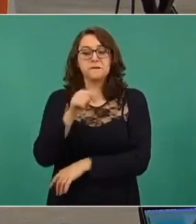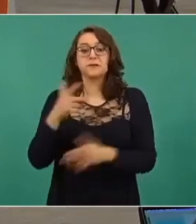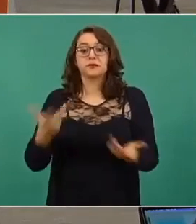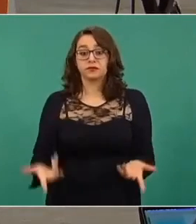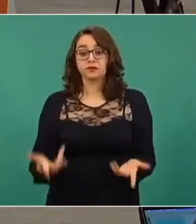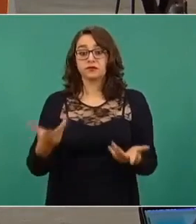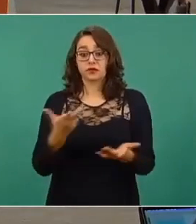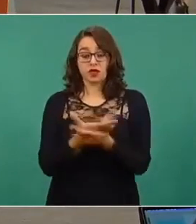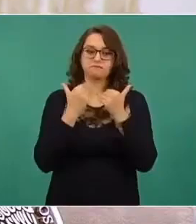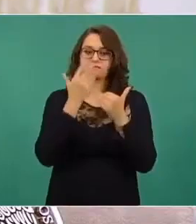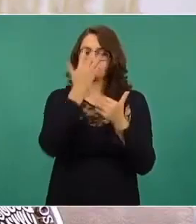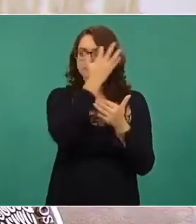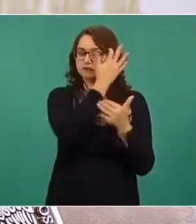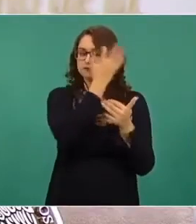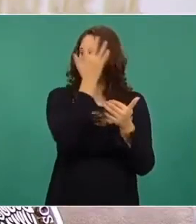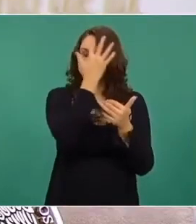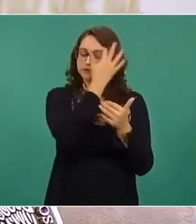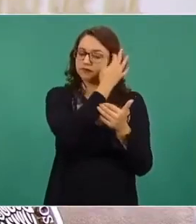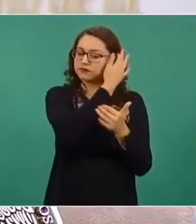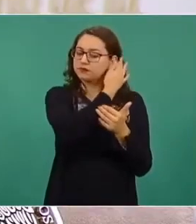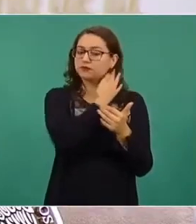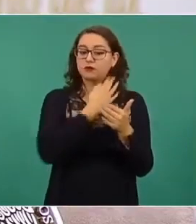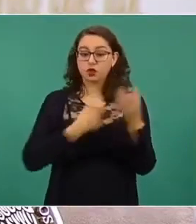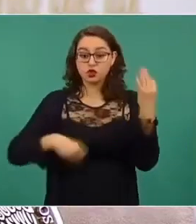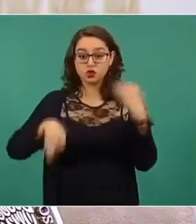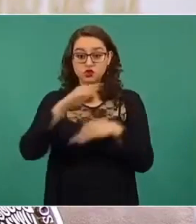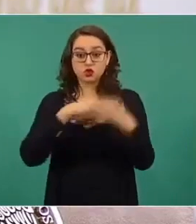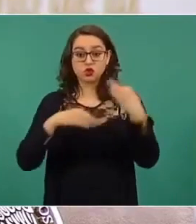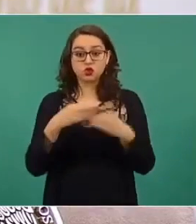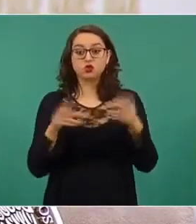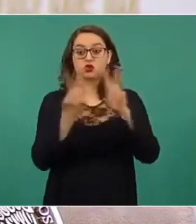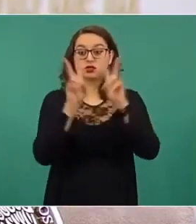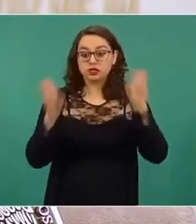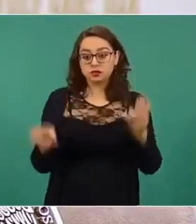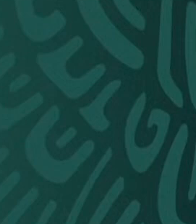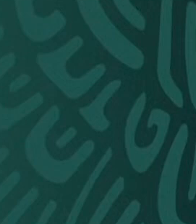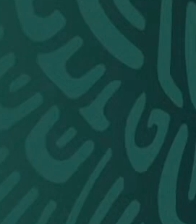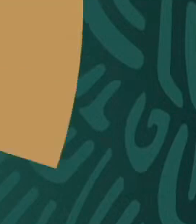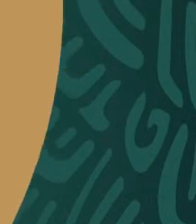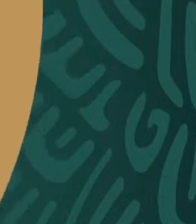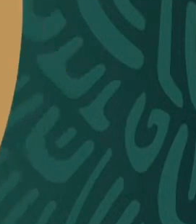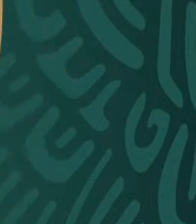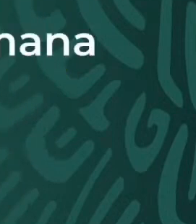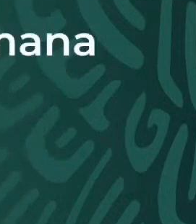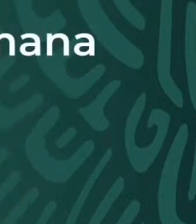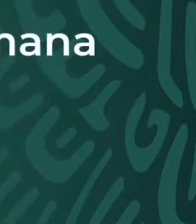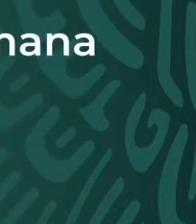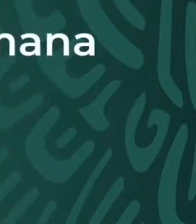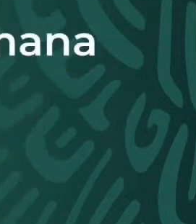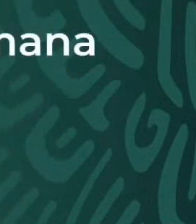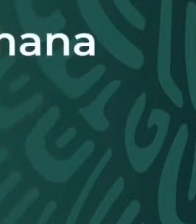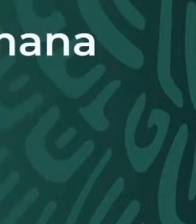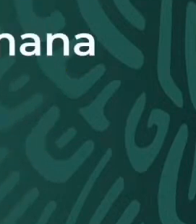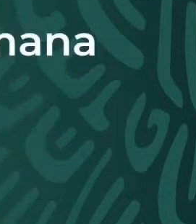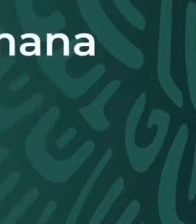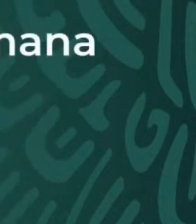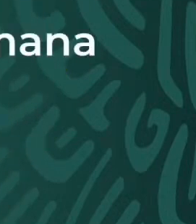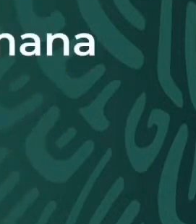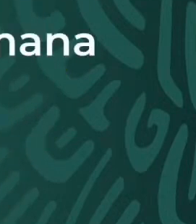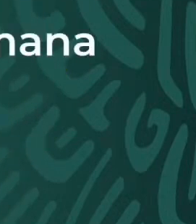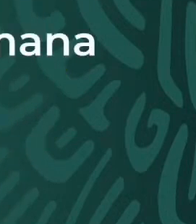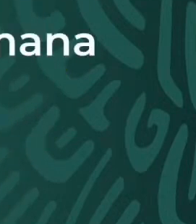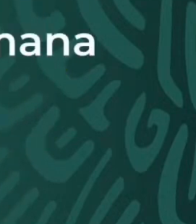semana? Reveló que compañías e intereses particulares han desatado una campaña sucia contra la reforma